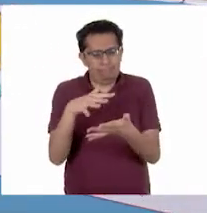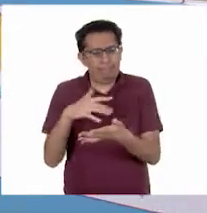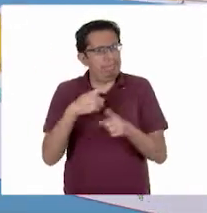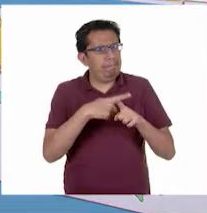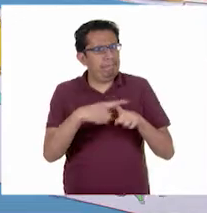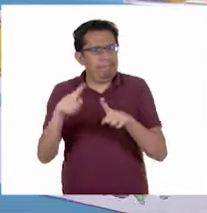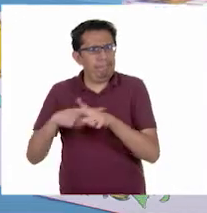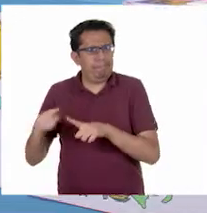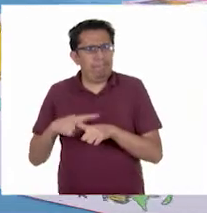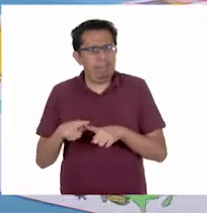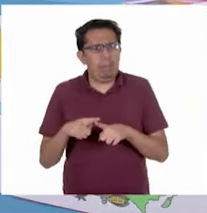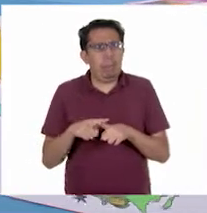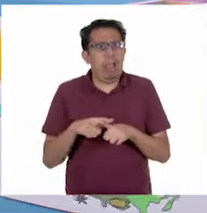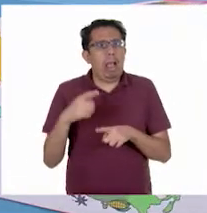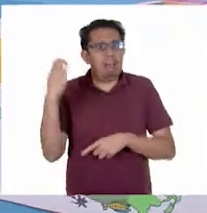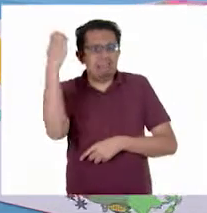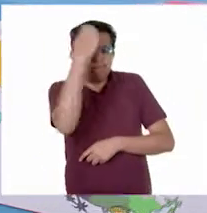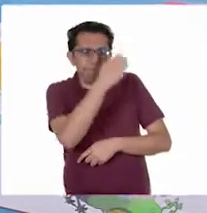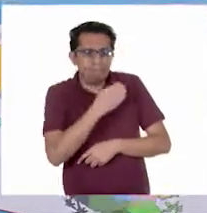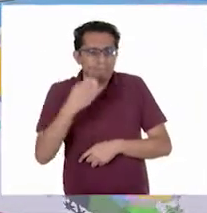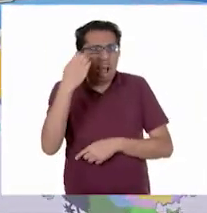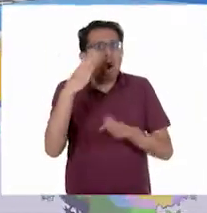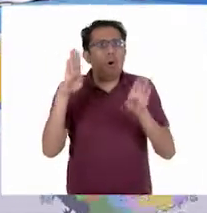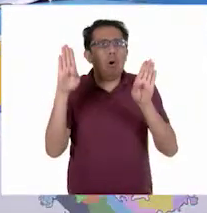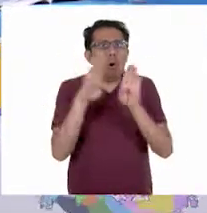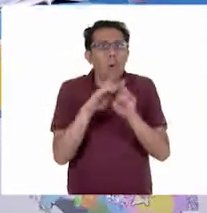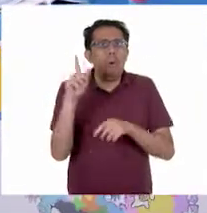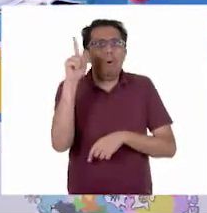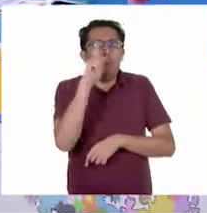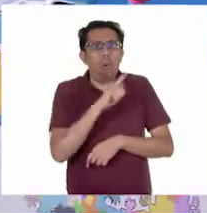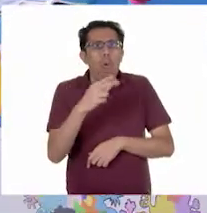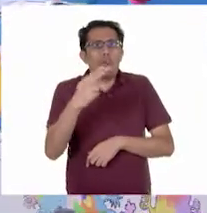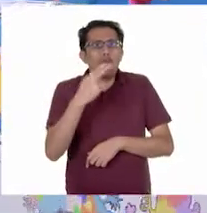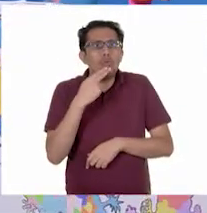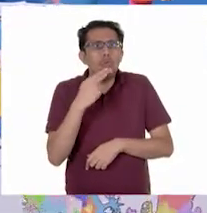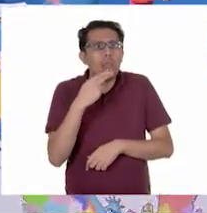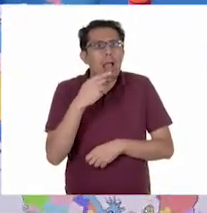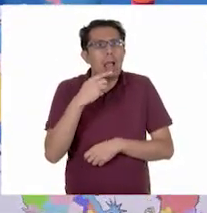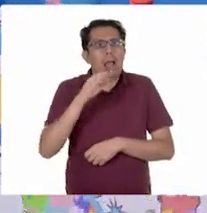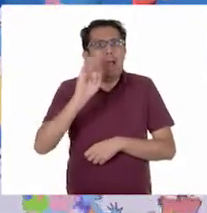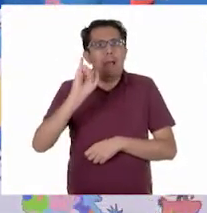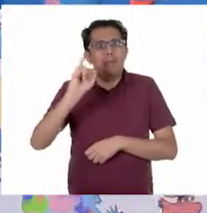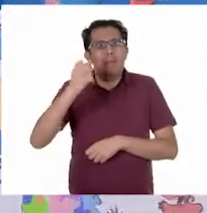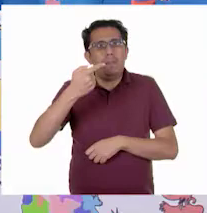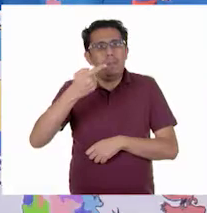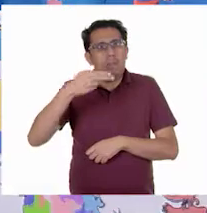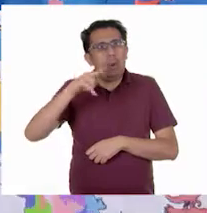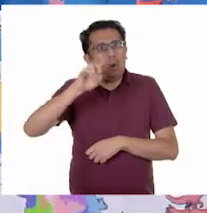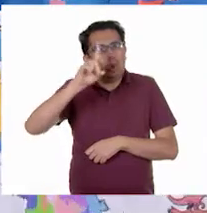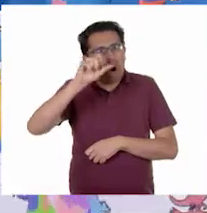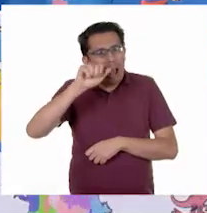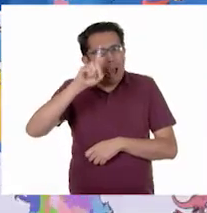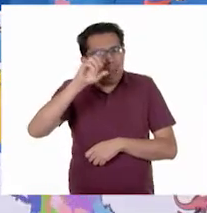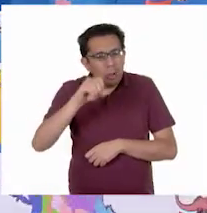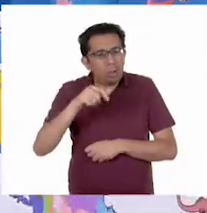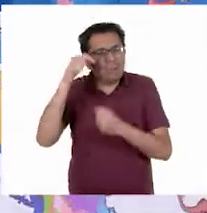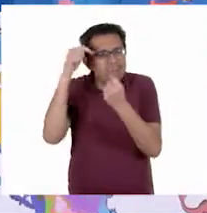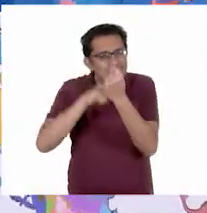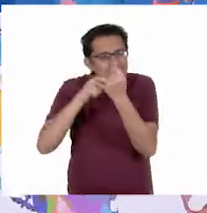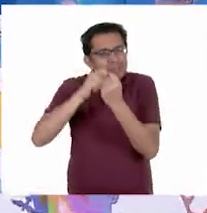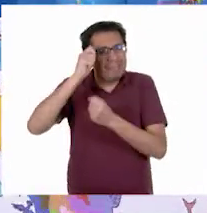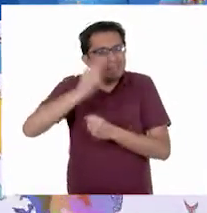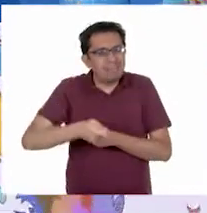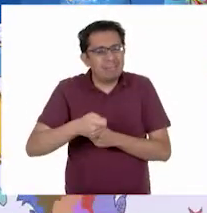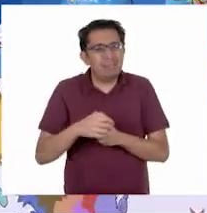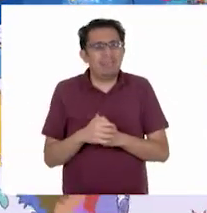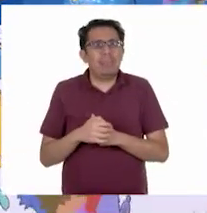a analizar cómo se utiliza el lenguaje en sentido figurado. También imaginaremos cómo se